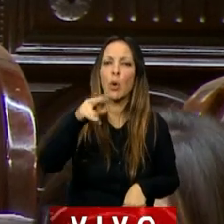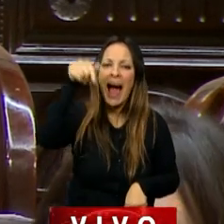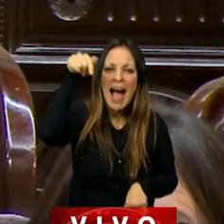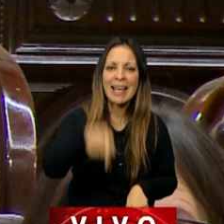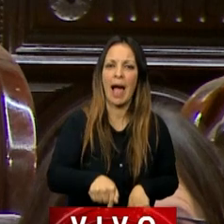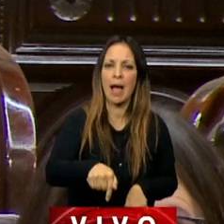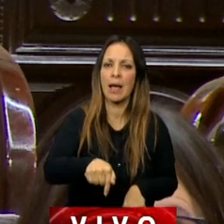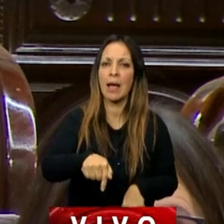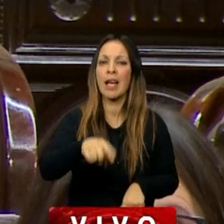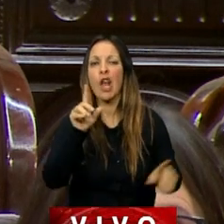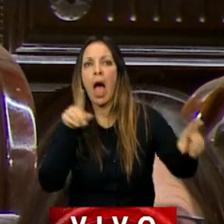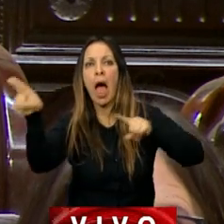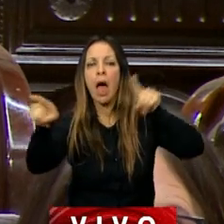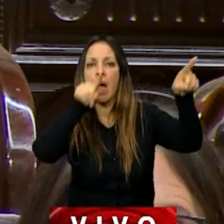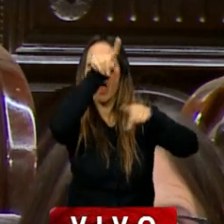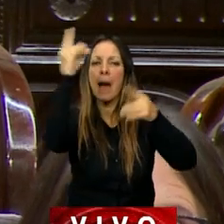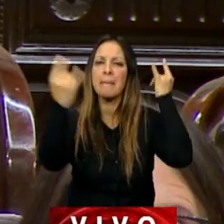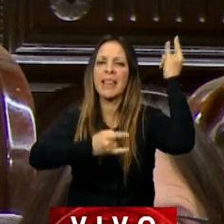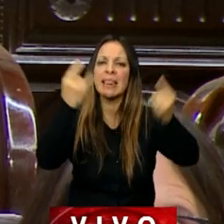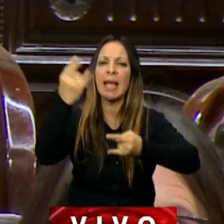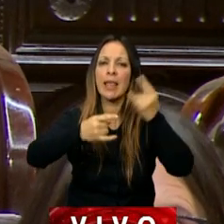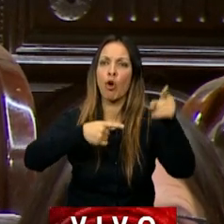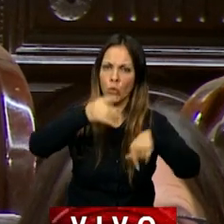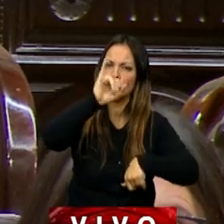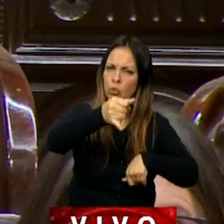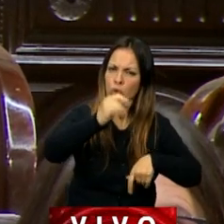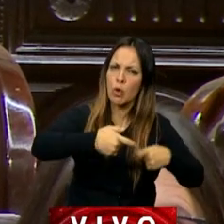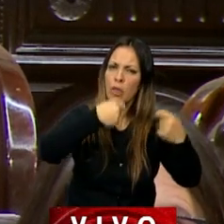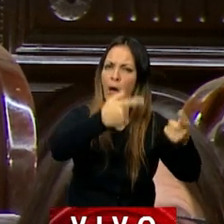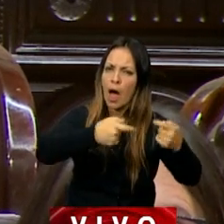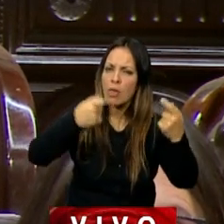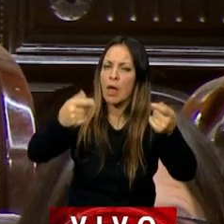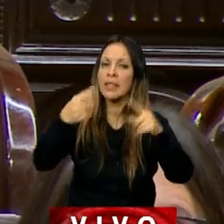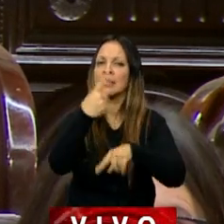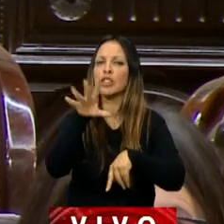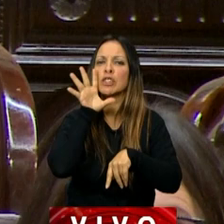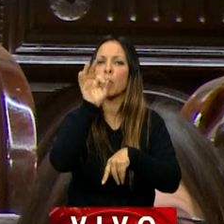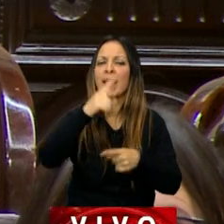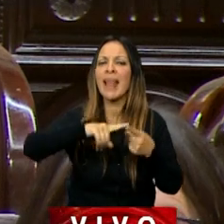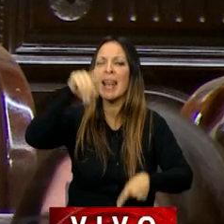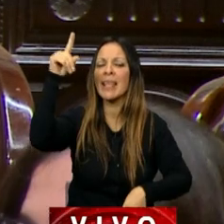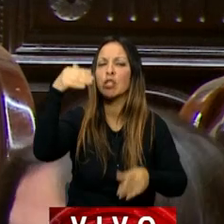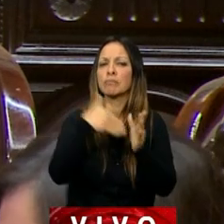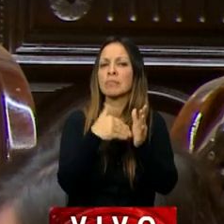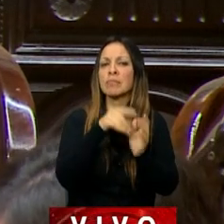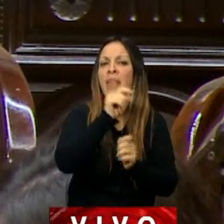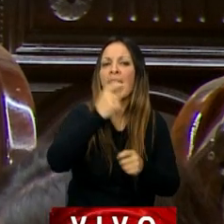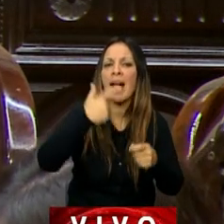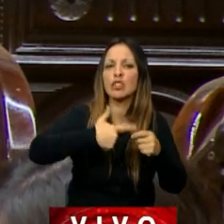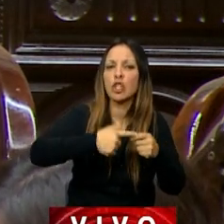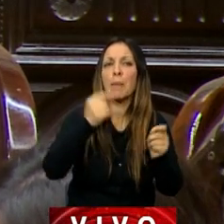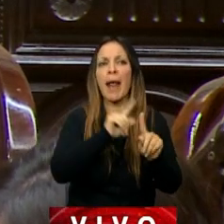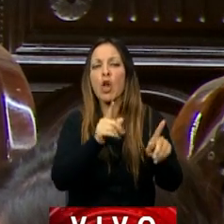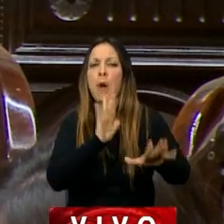no mintiendo en las provincias que le van a llegar 150 millones de litros de gasoil para que no